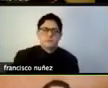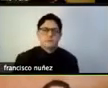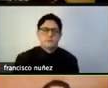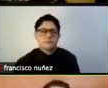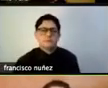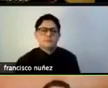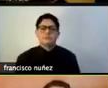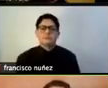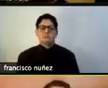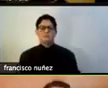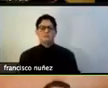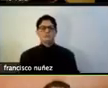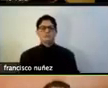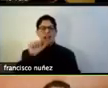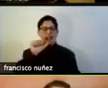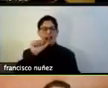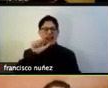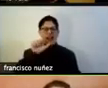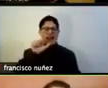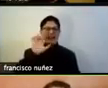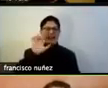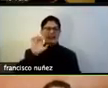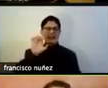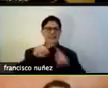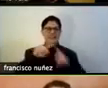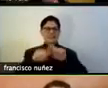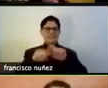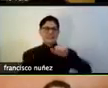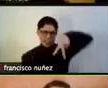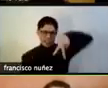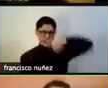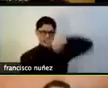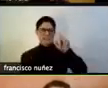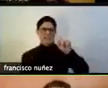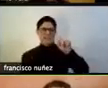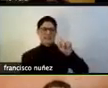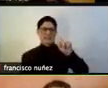sería la diferencia con la batimetría?